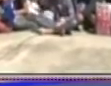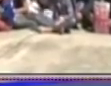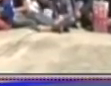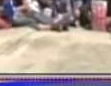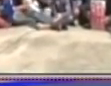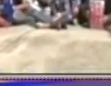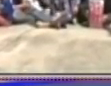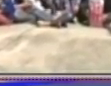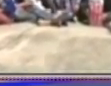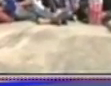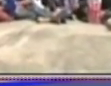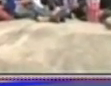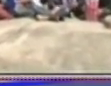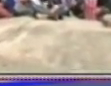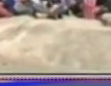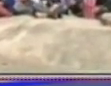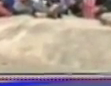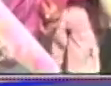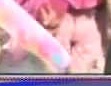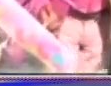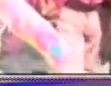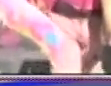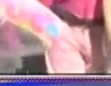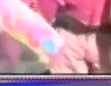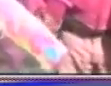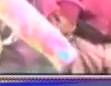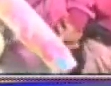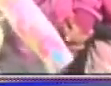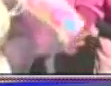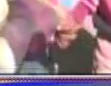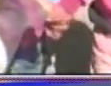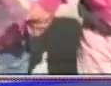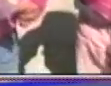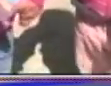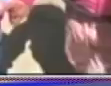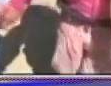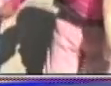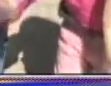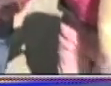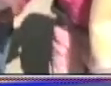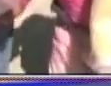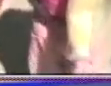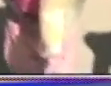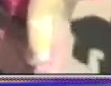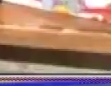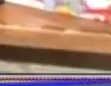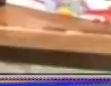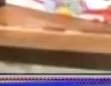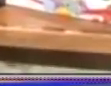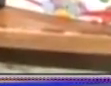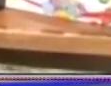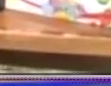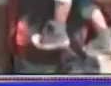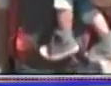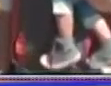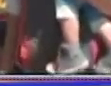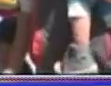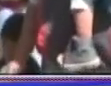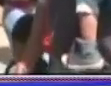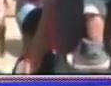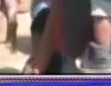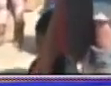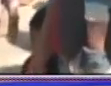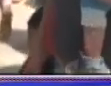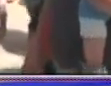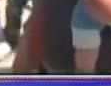nuestros equipos políticos, todo este esfuerzo que usted ha hecho para que en Navidad nuestros niños reciban esa felicidad. Y